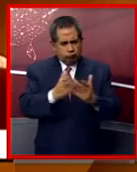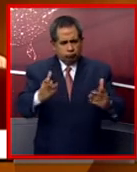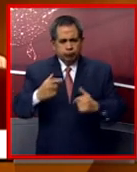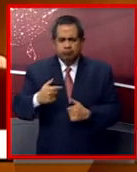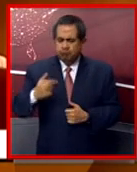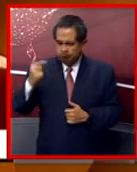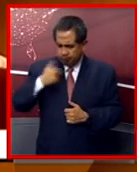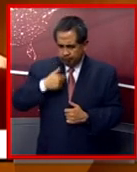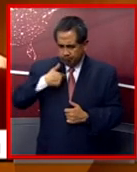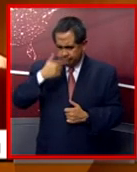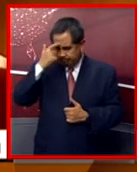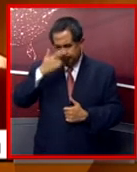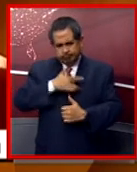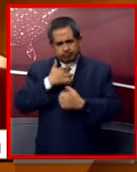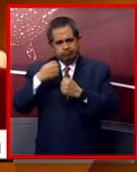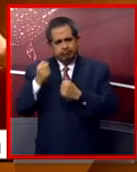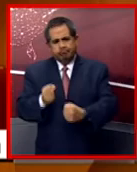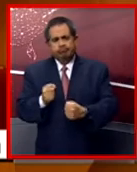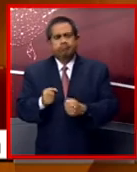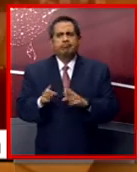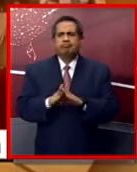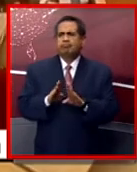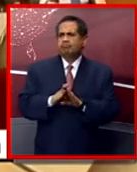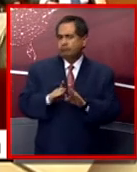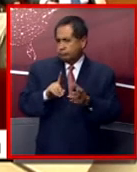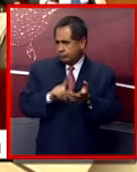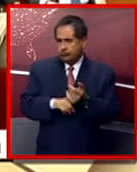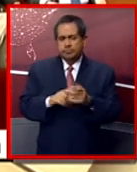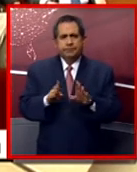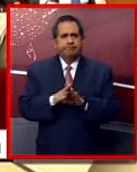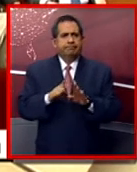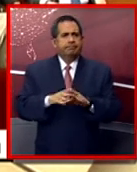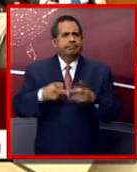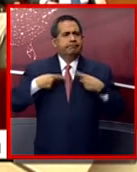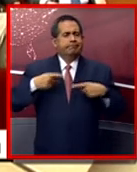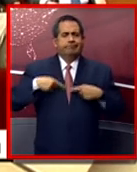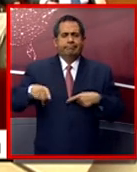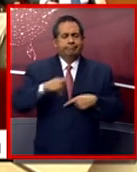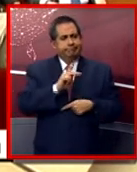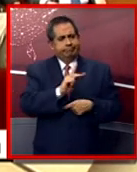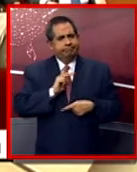de que está en nuestro interés común